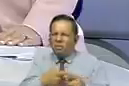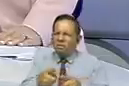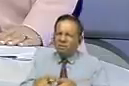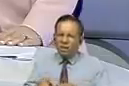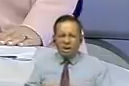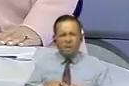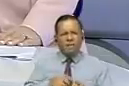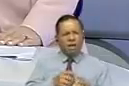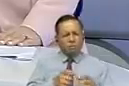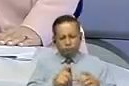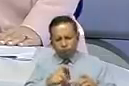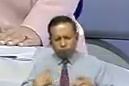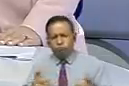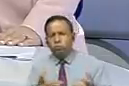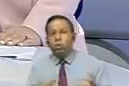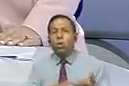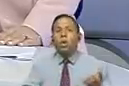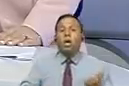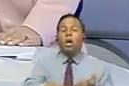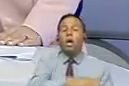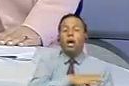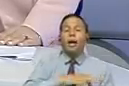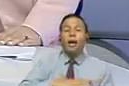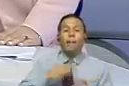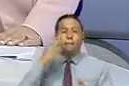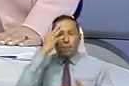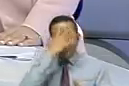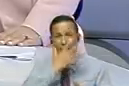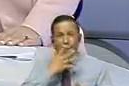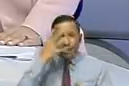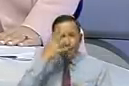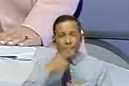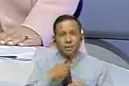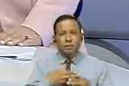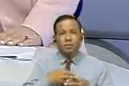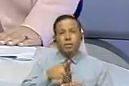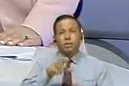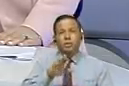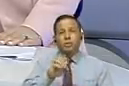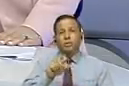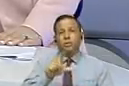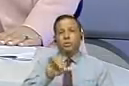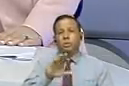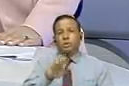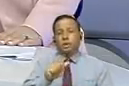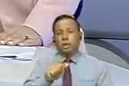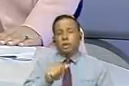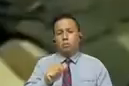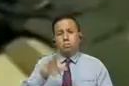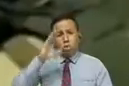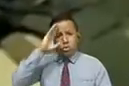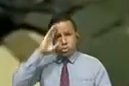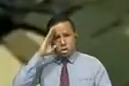el sector de La Tolita, en la ciudad de Esmeraldas. El operativo policial no dejó detenidos.